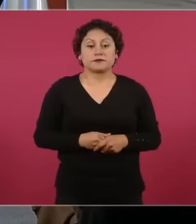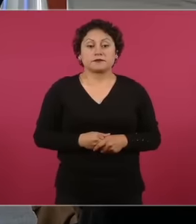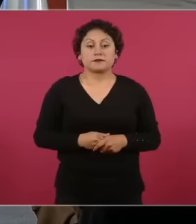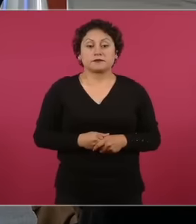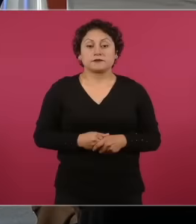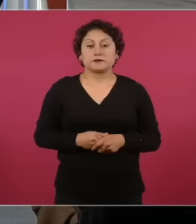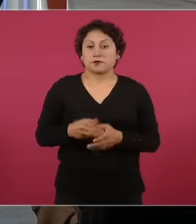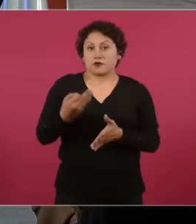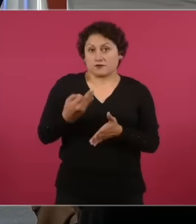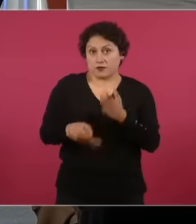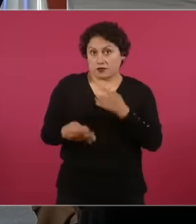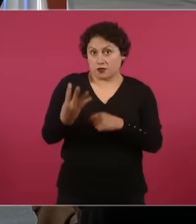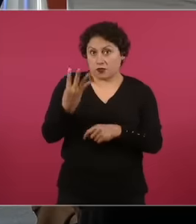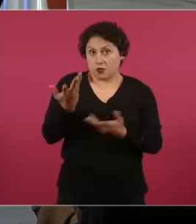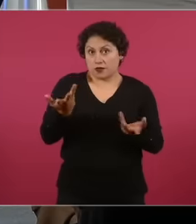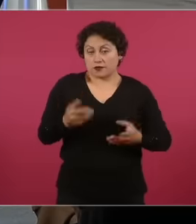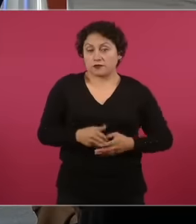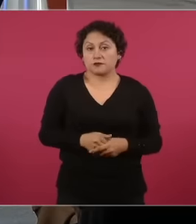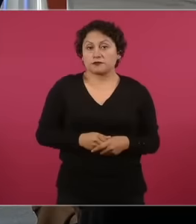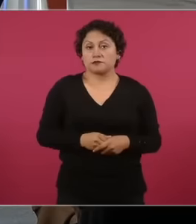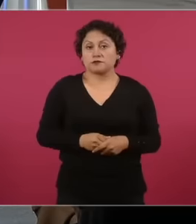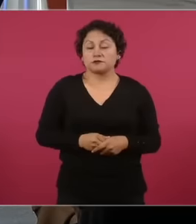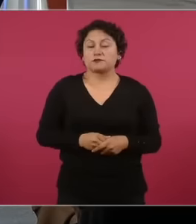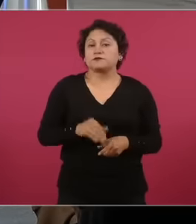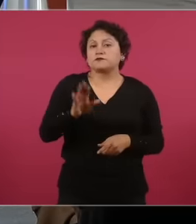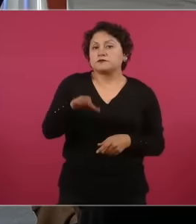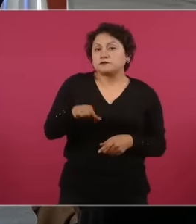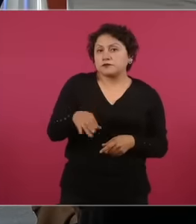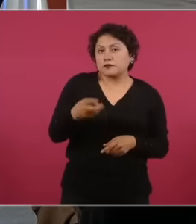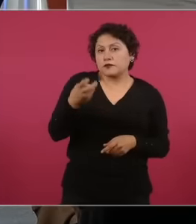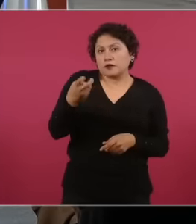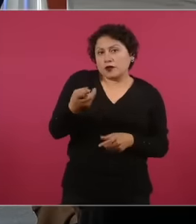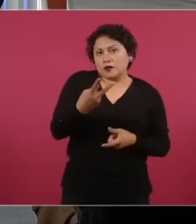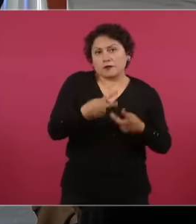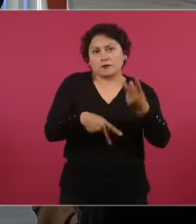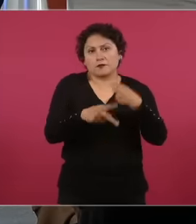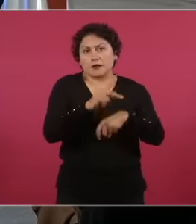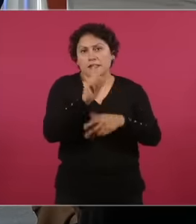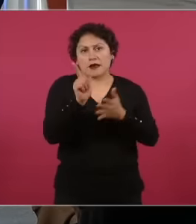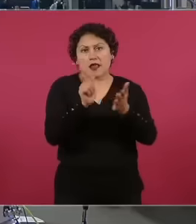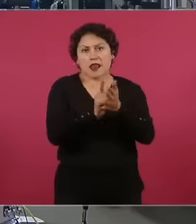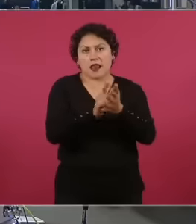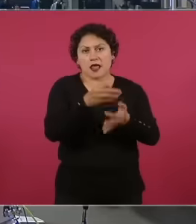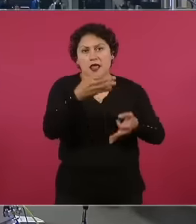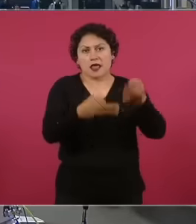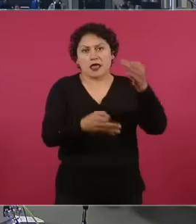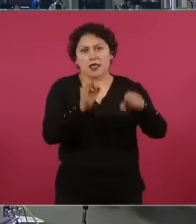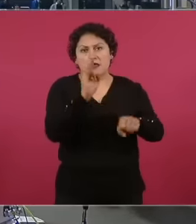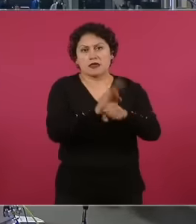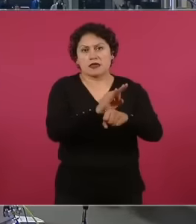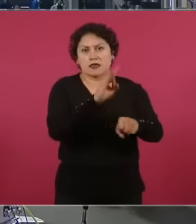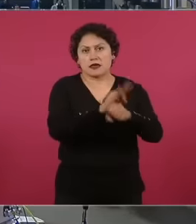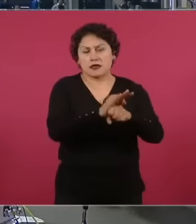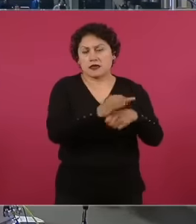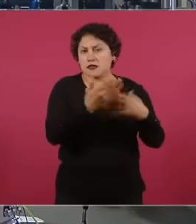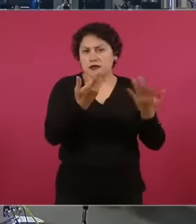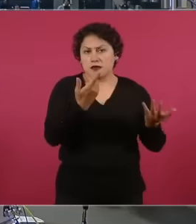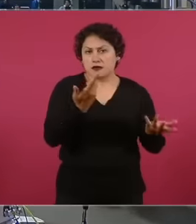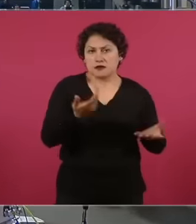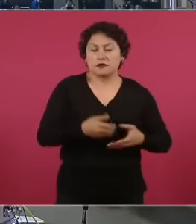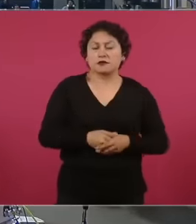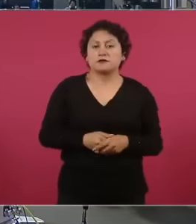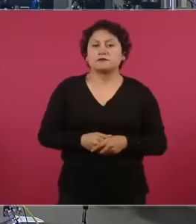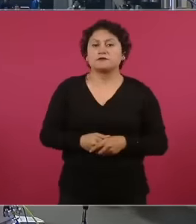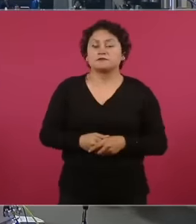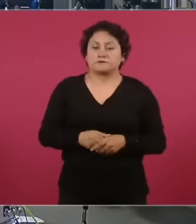¿Faltaron cuatro nada más? Entonces no tendrán efecto los recursos legales y el gobierno hará algo para en contra de estas. Si